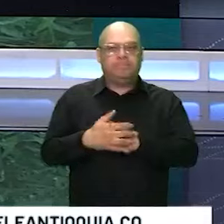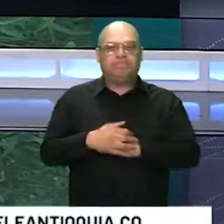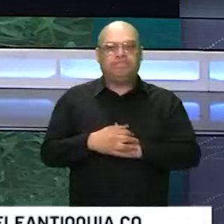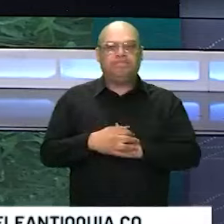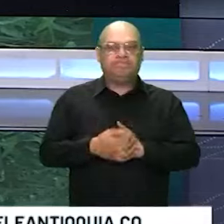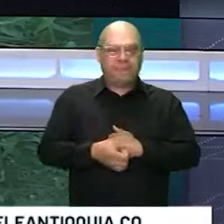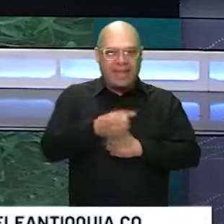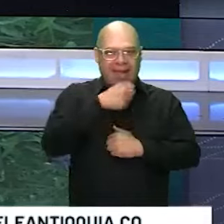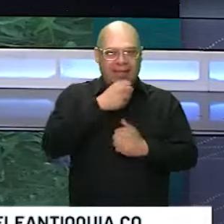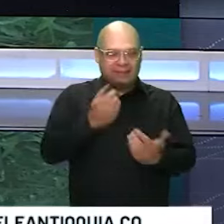en teleantioquia noticias